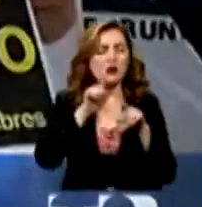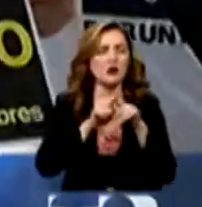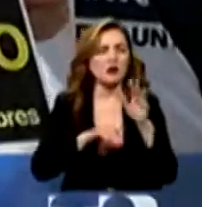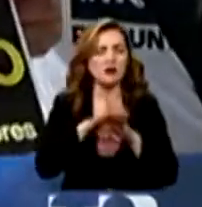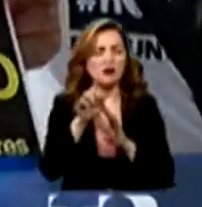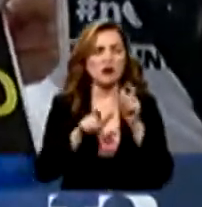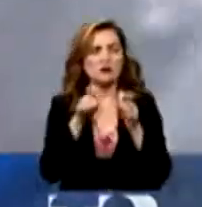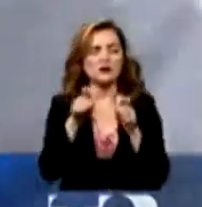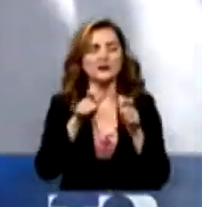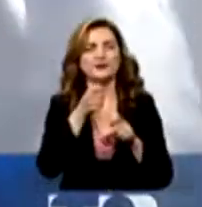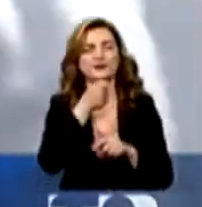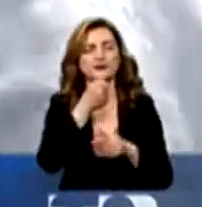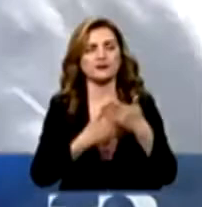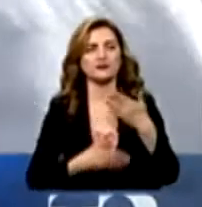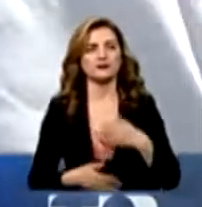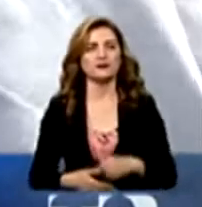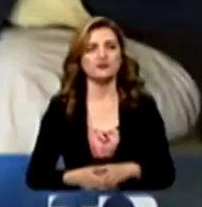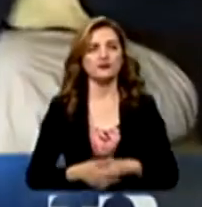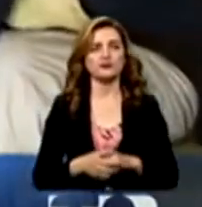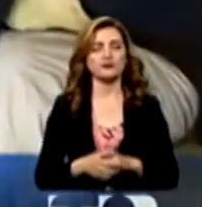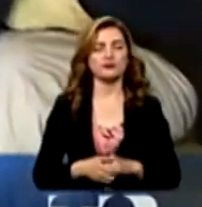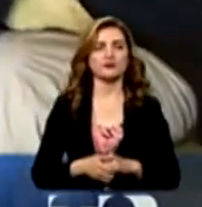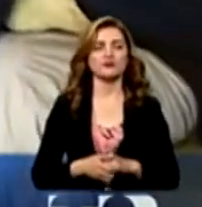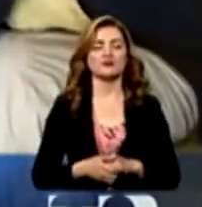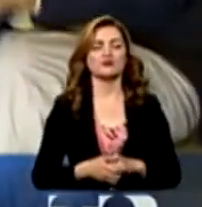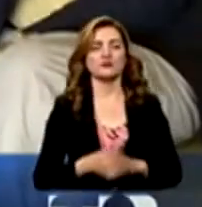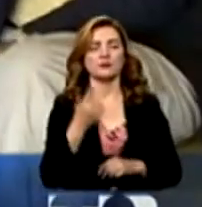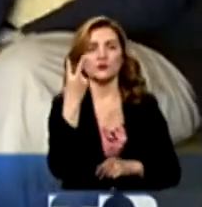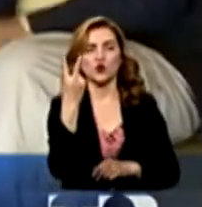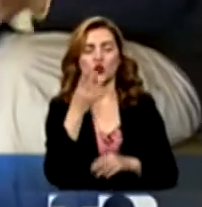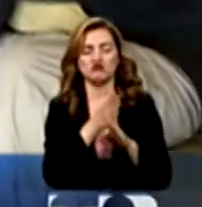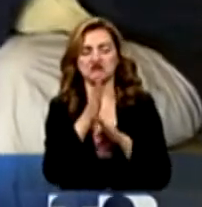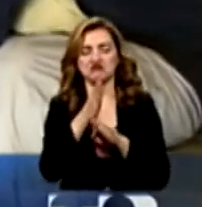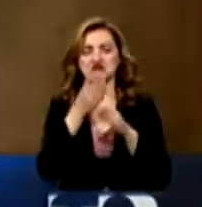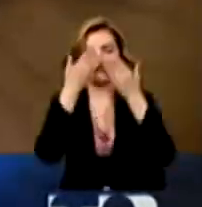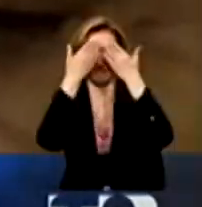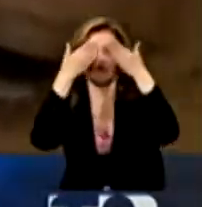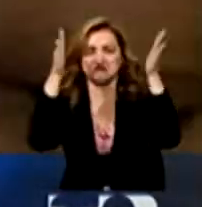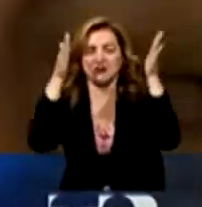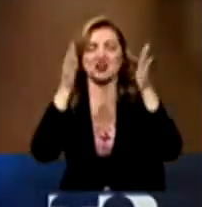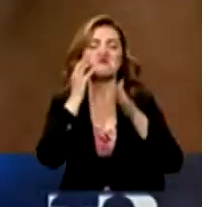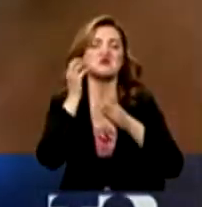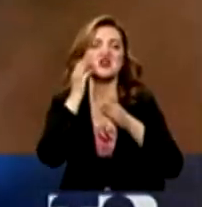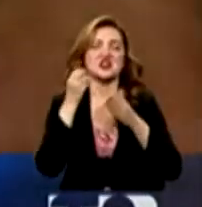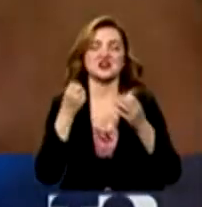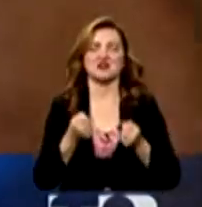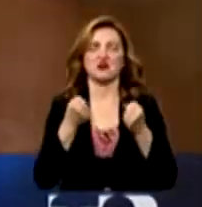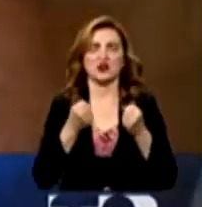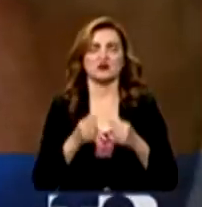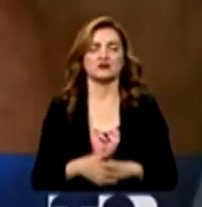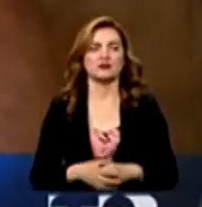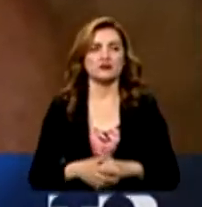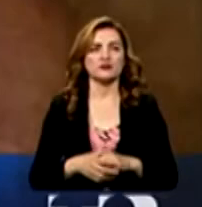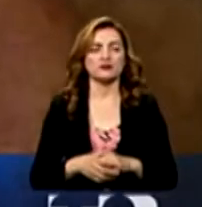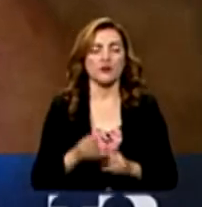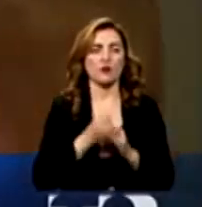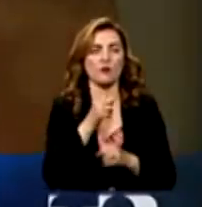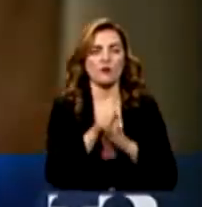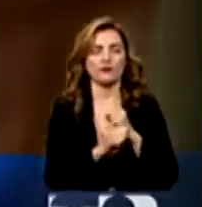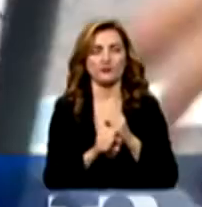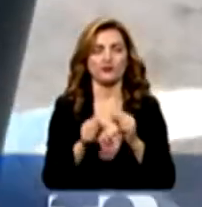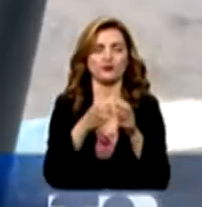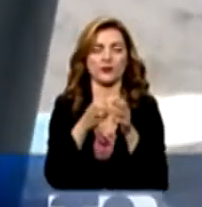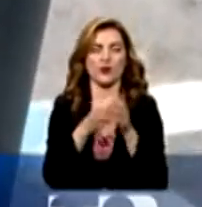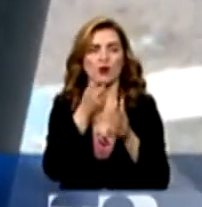de comunicadores de este país. Dos de ellos con una amplia experiencia. Señalan que en los últimos años el gremio ha sido